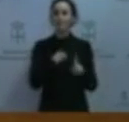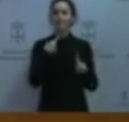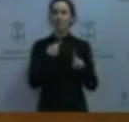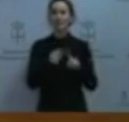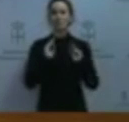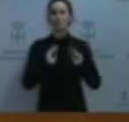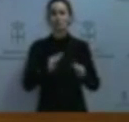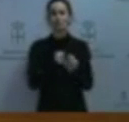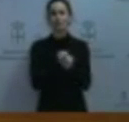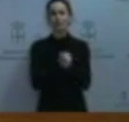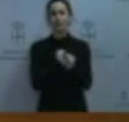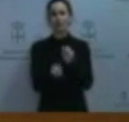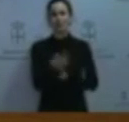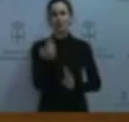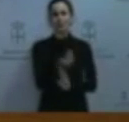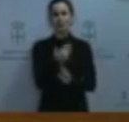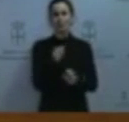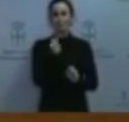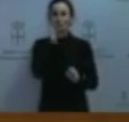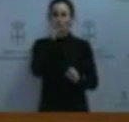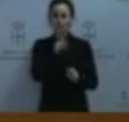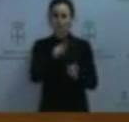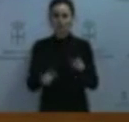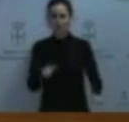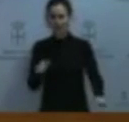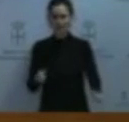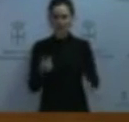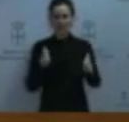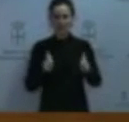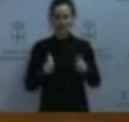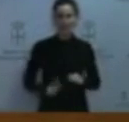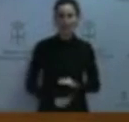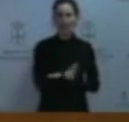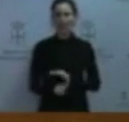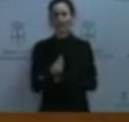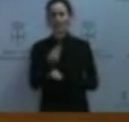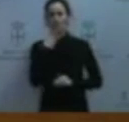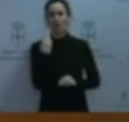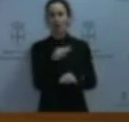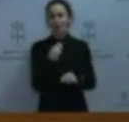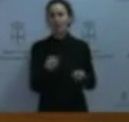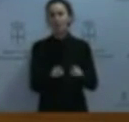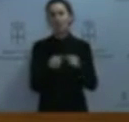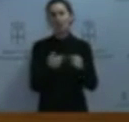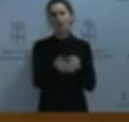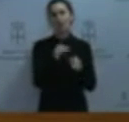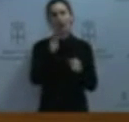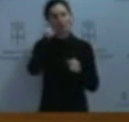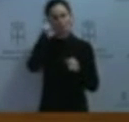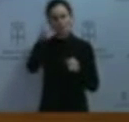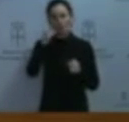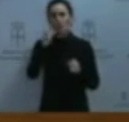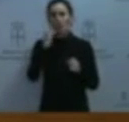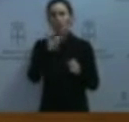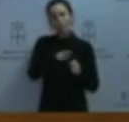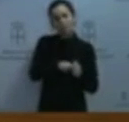actividades productivas, para que las próximas generaciones de gente joven puedan tener un futuro con nuestros pueblos asturianos durante todo el año, no durante